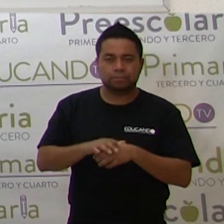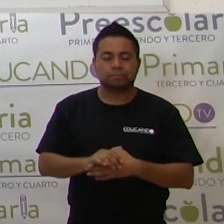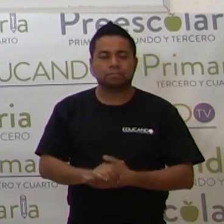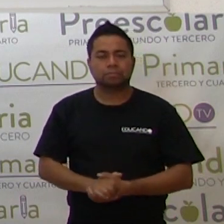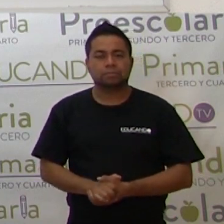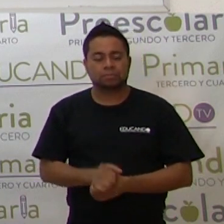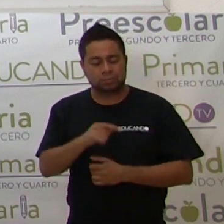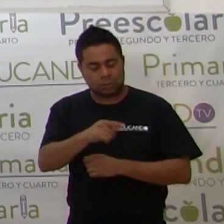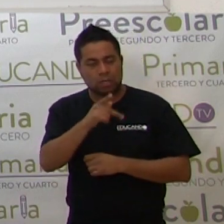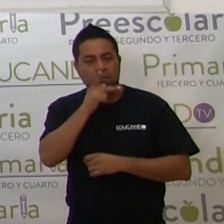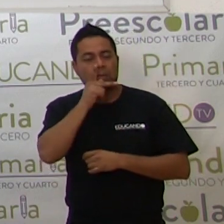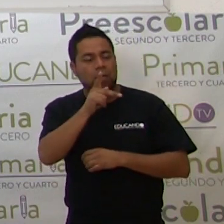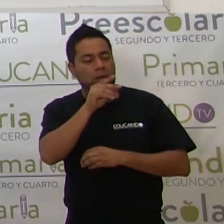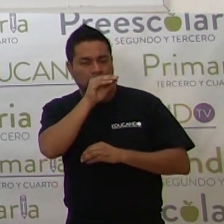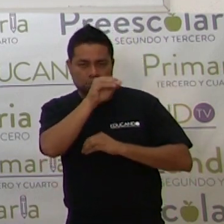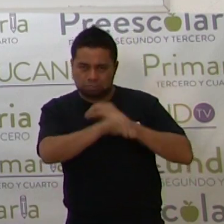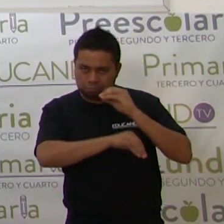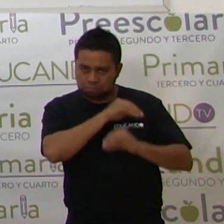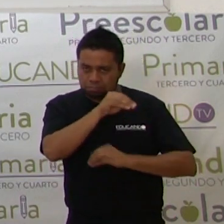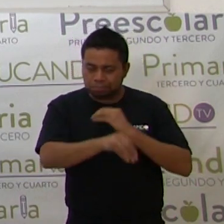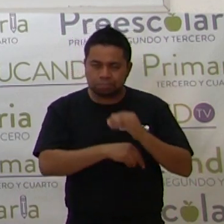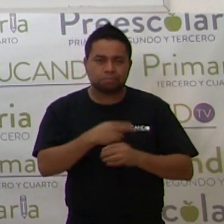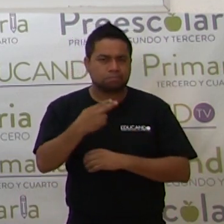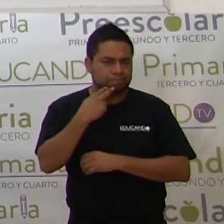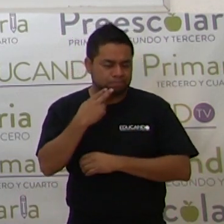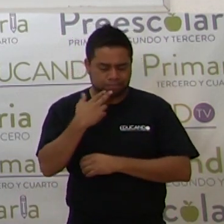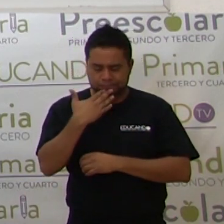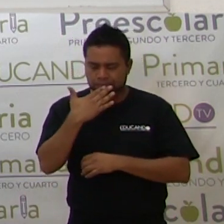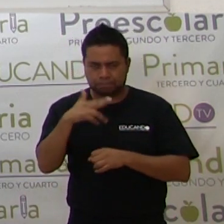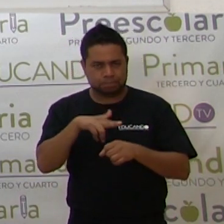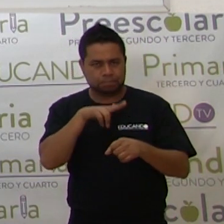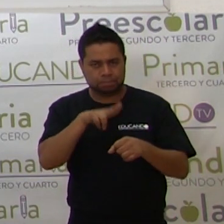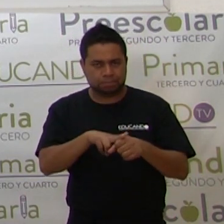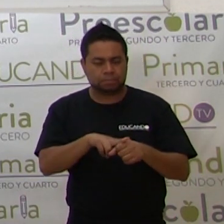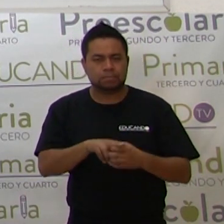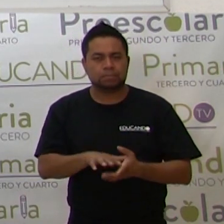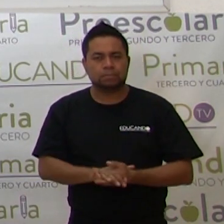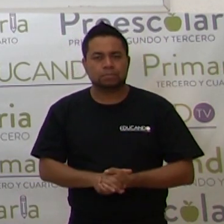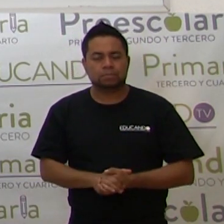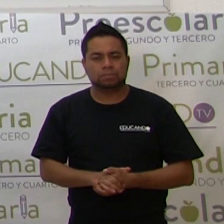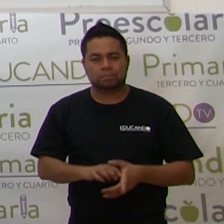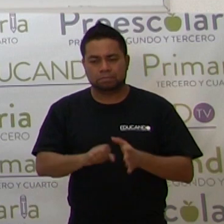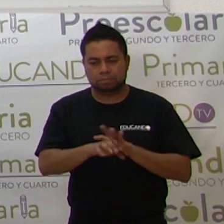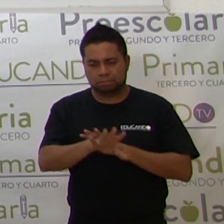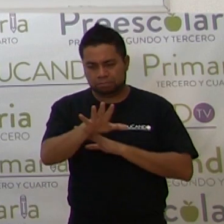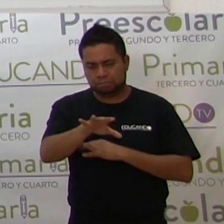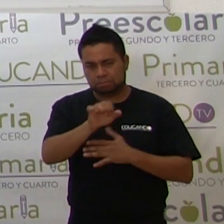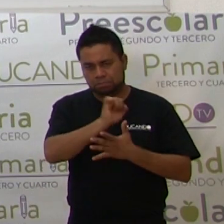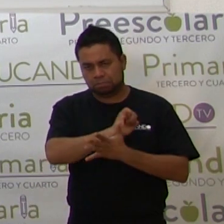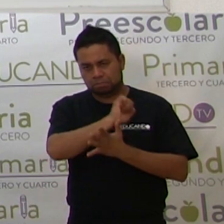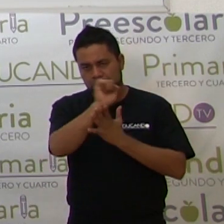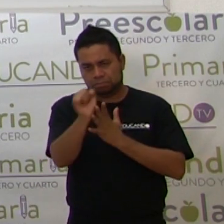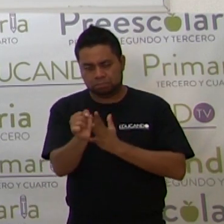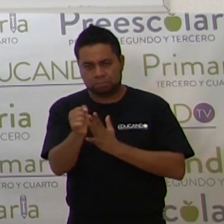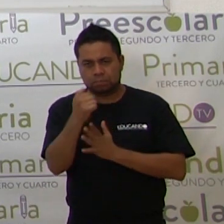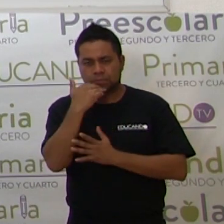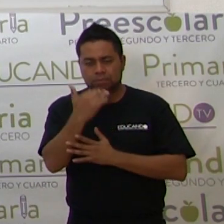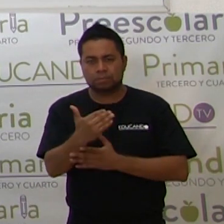que podamos utilizar ya algunos términos como sinónimos. ¿Bien?